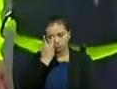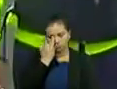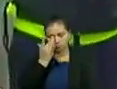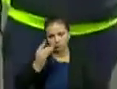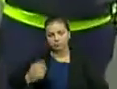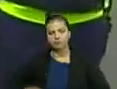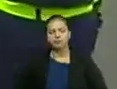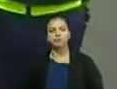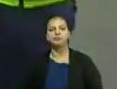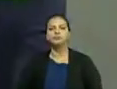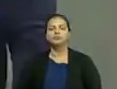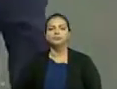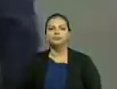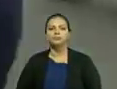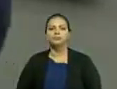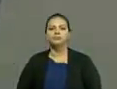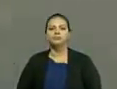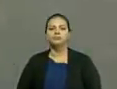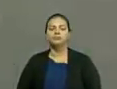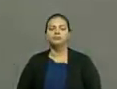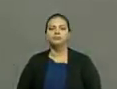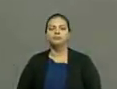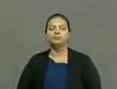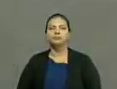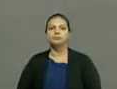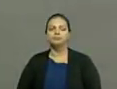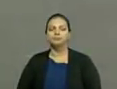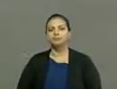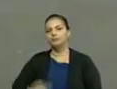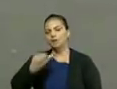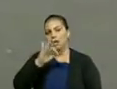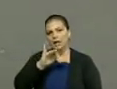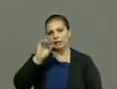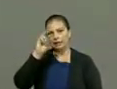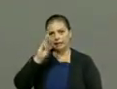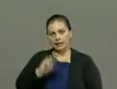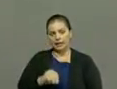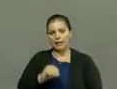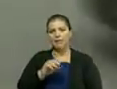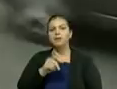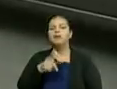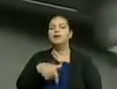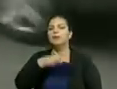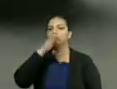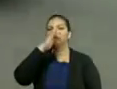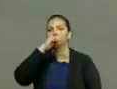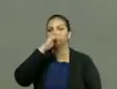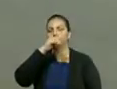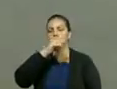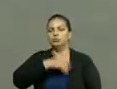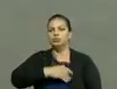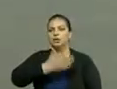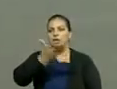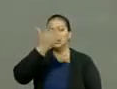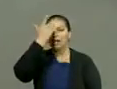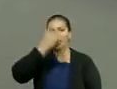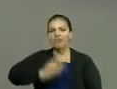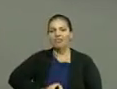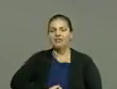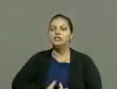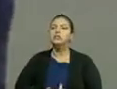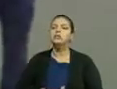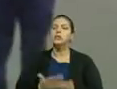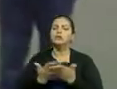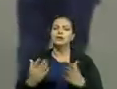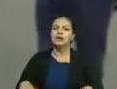centro de Guayaquil. Y como ven, ya el personal de la ATM ha procedido a habilitar esta importante calle que